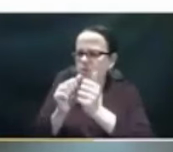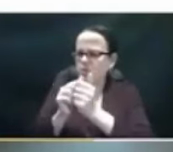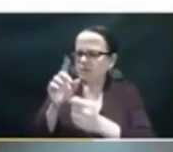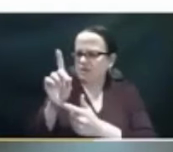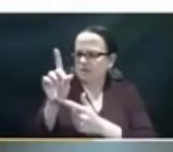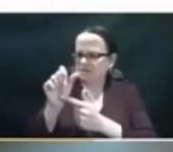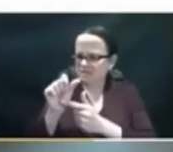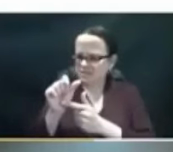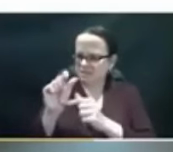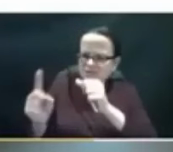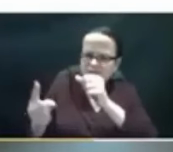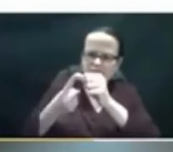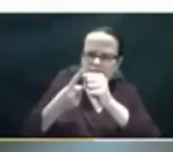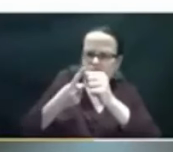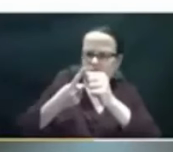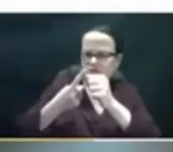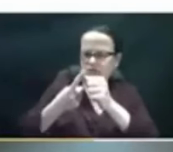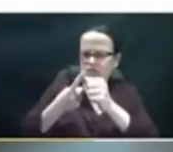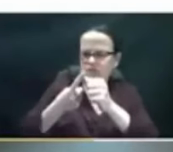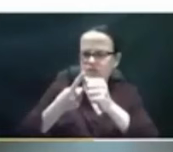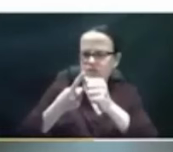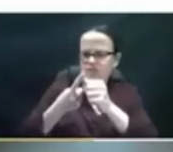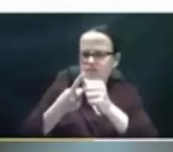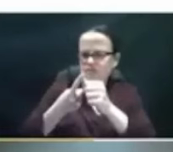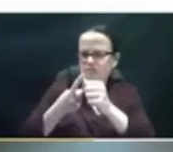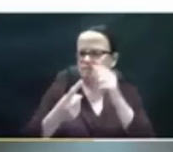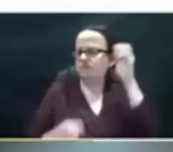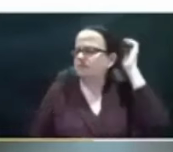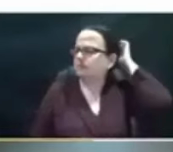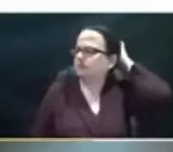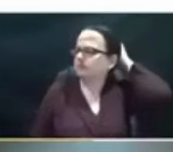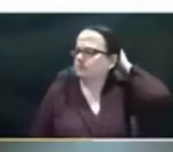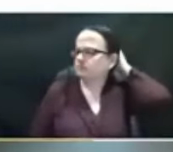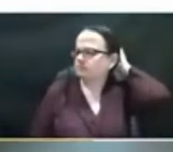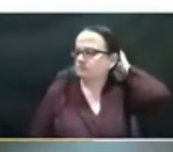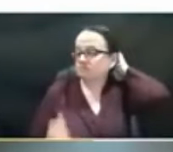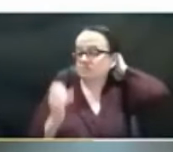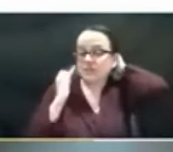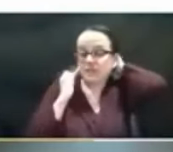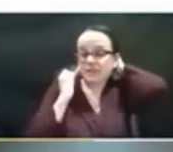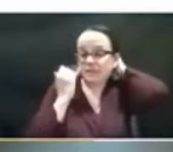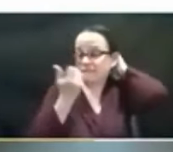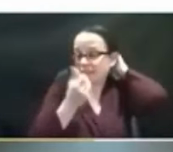que es poner a la persona primero, darles prioridad.